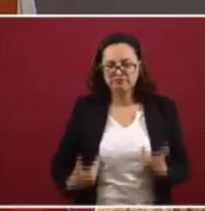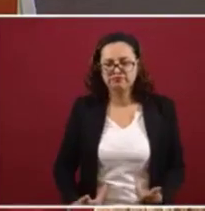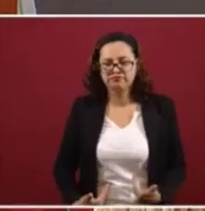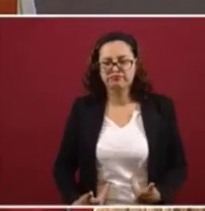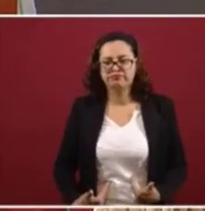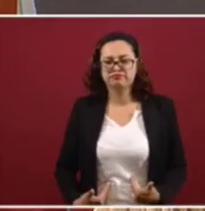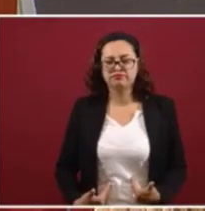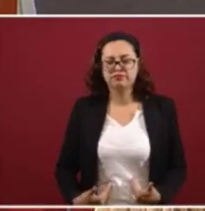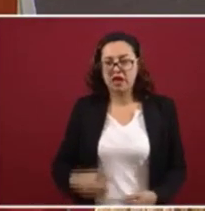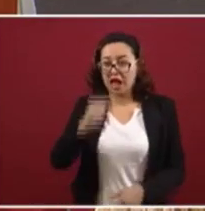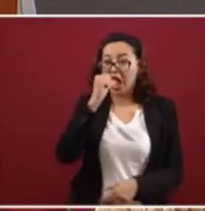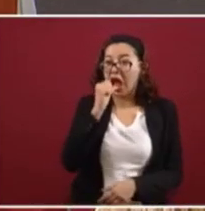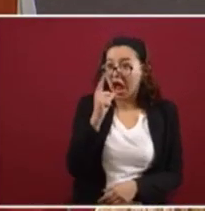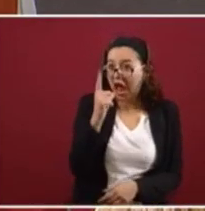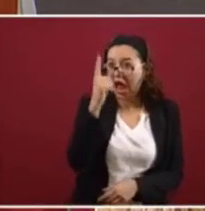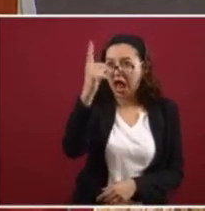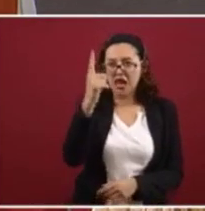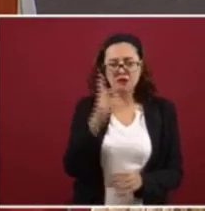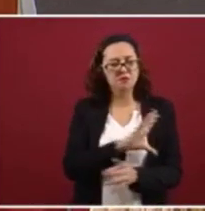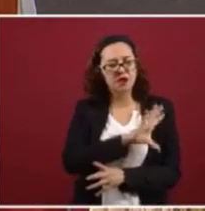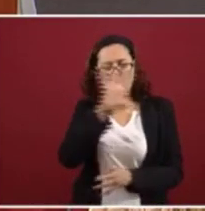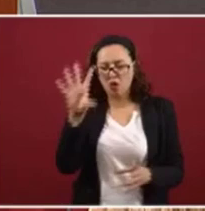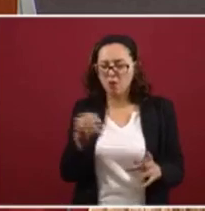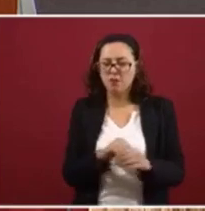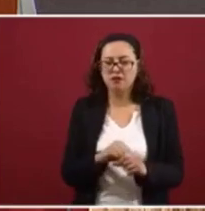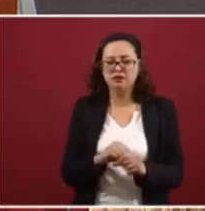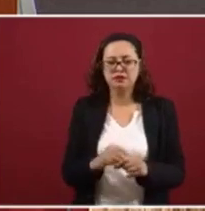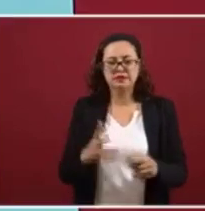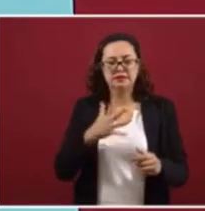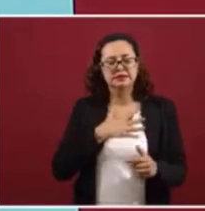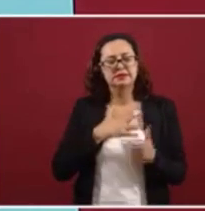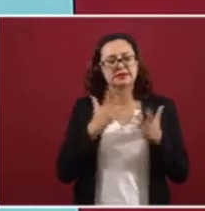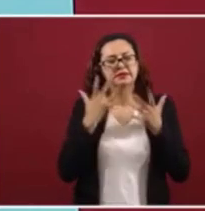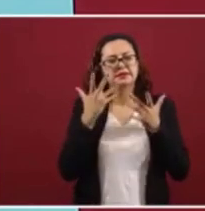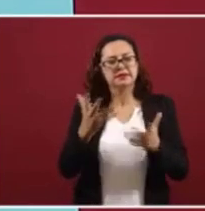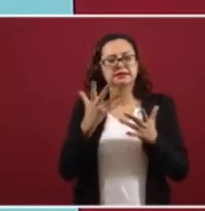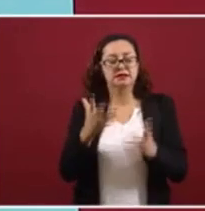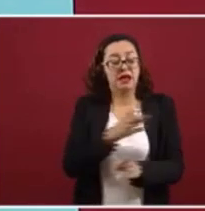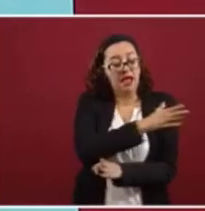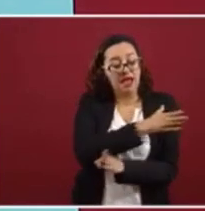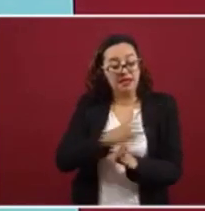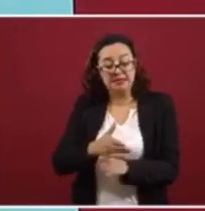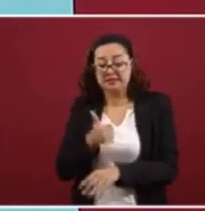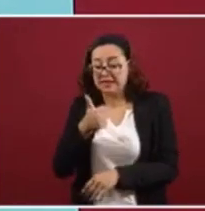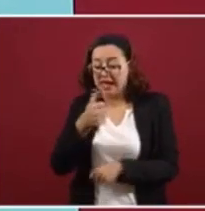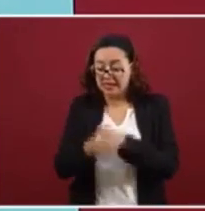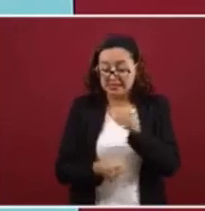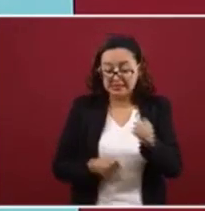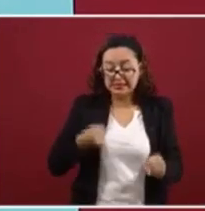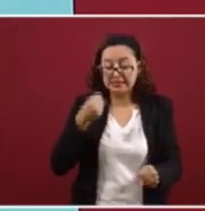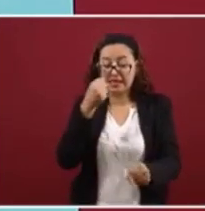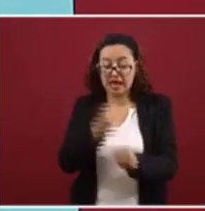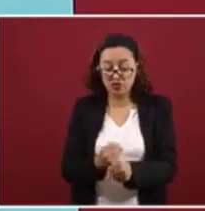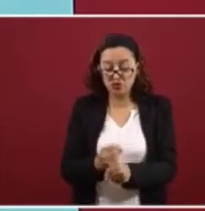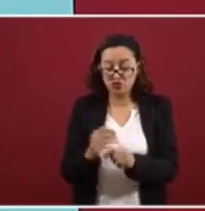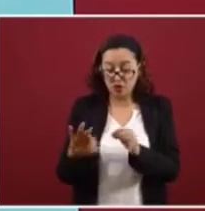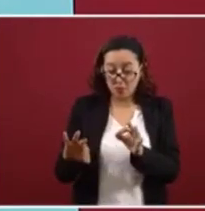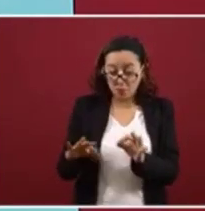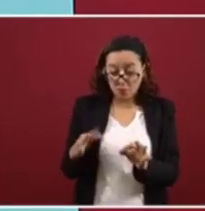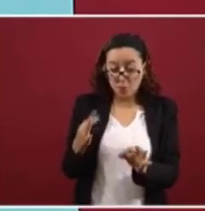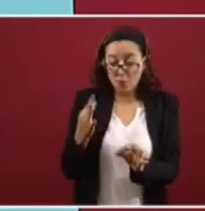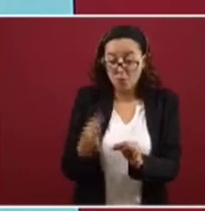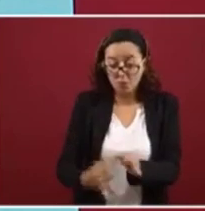y con toda mi alma que lo logrado para entonces cuando me vaya